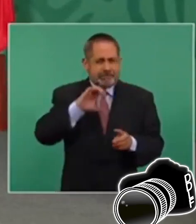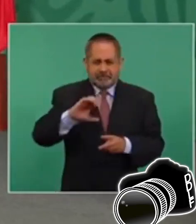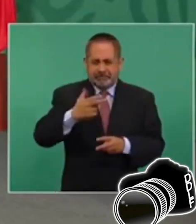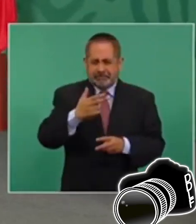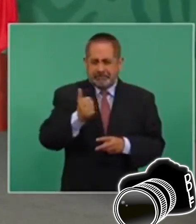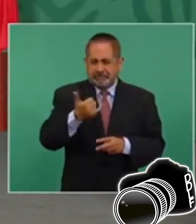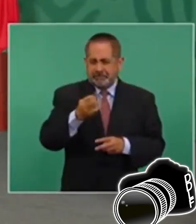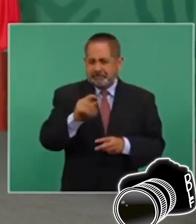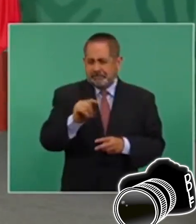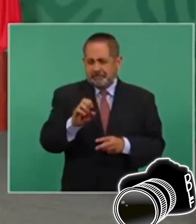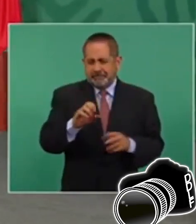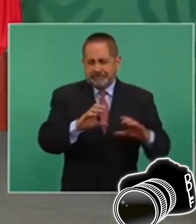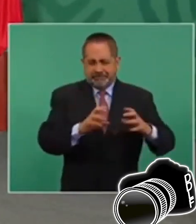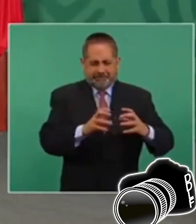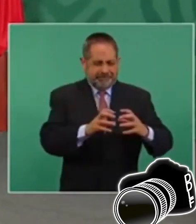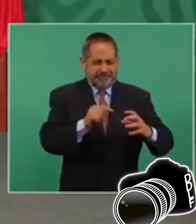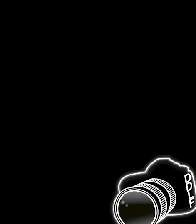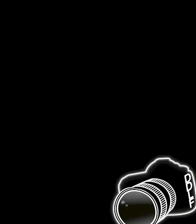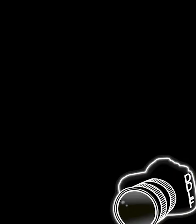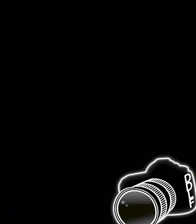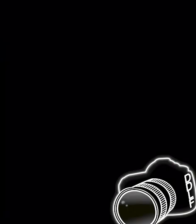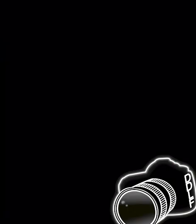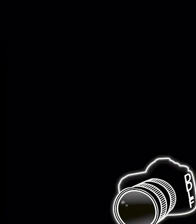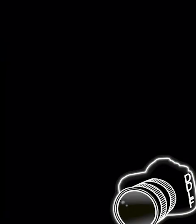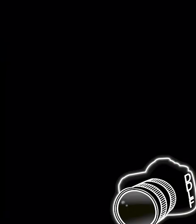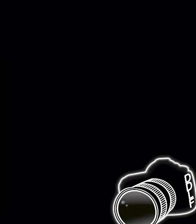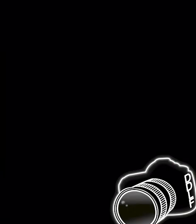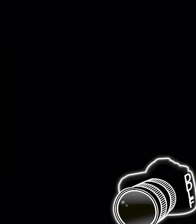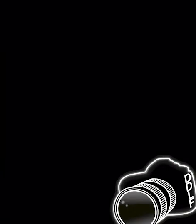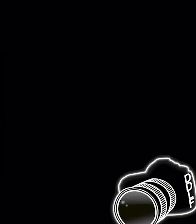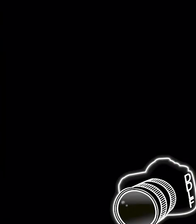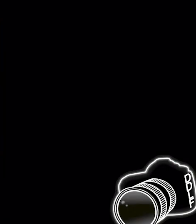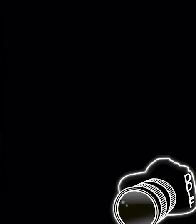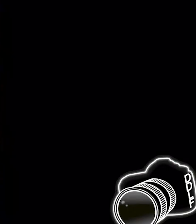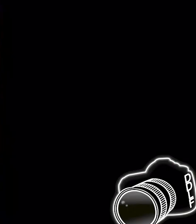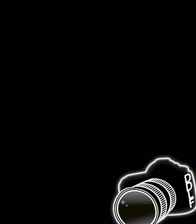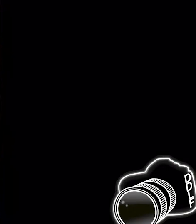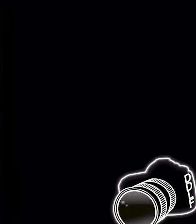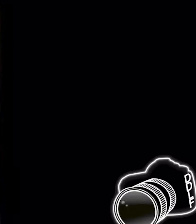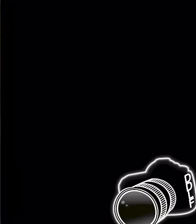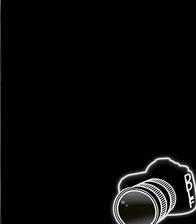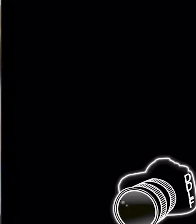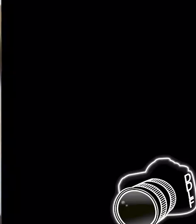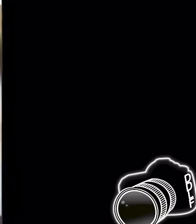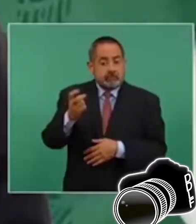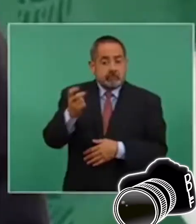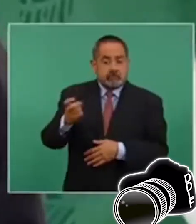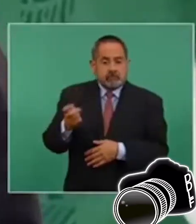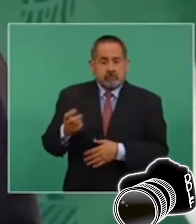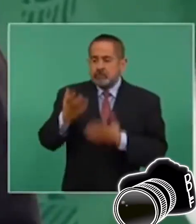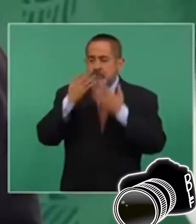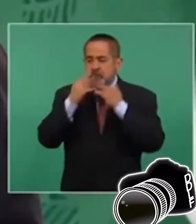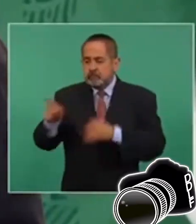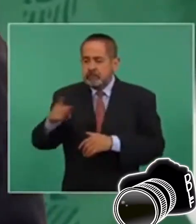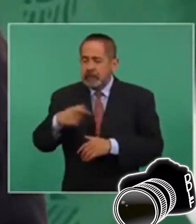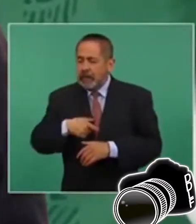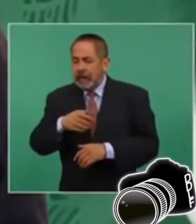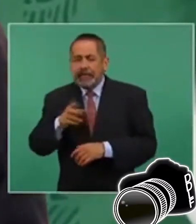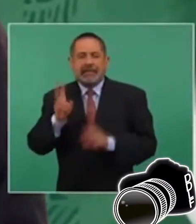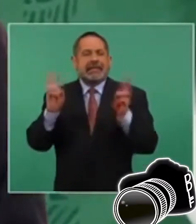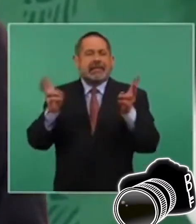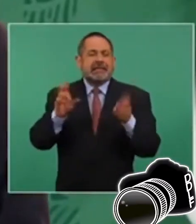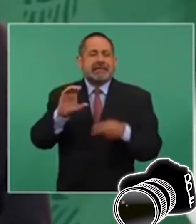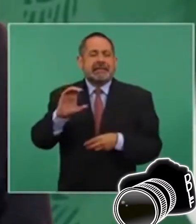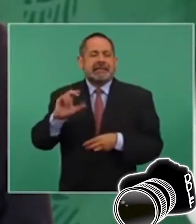en nuestro México en nuestra sociedad qué es lo que opinas acerca de este tema en otras noticias el